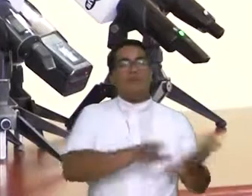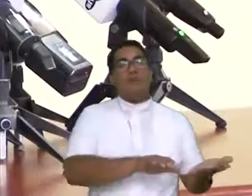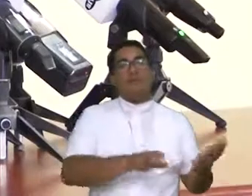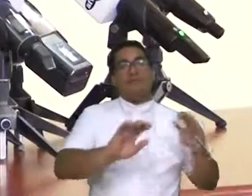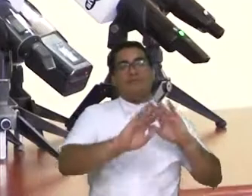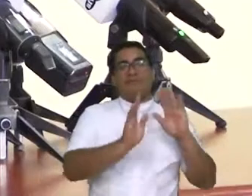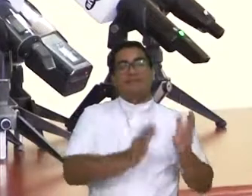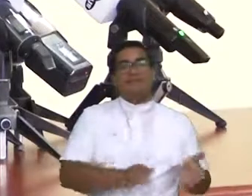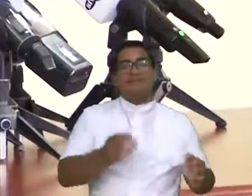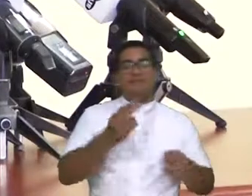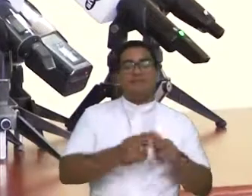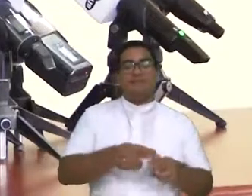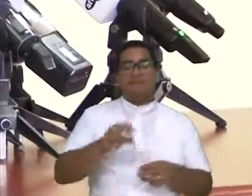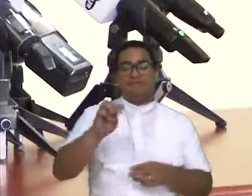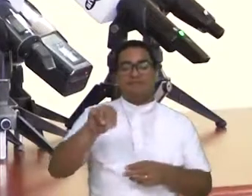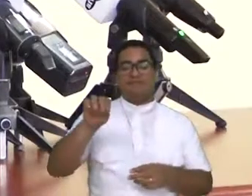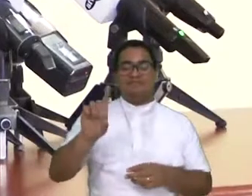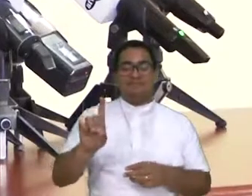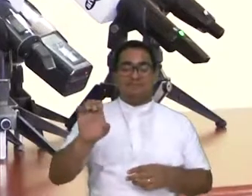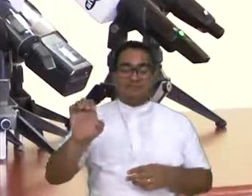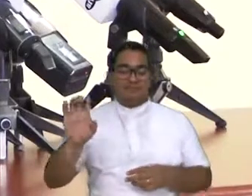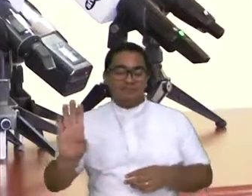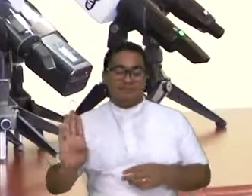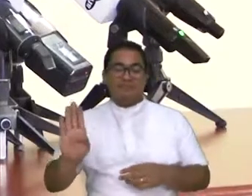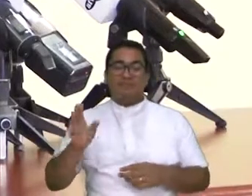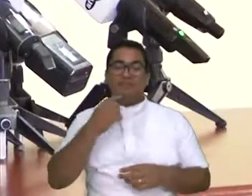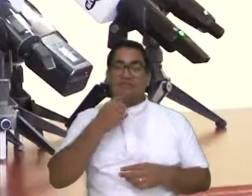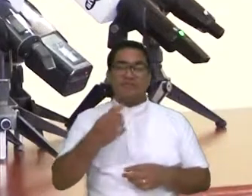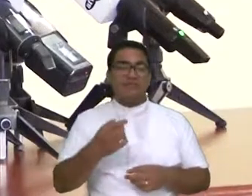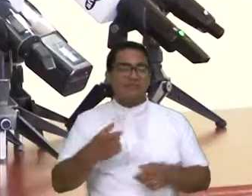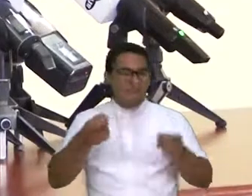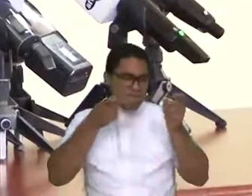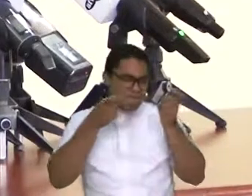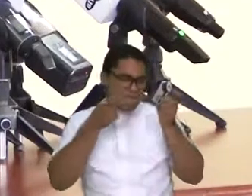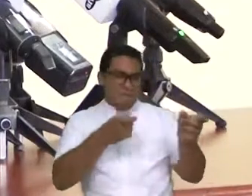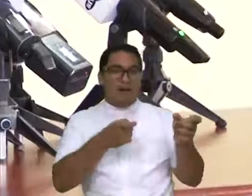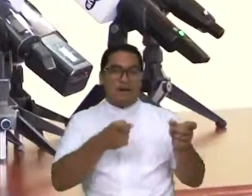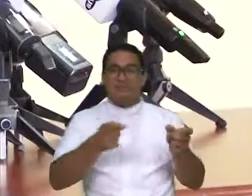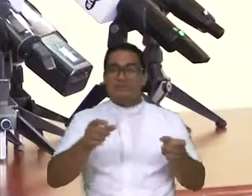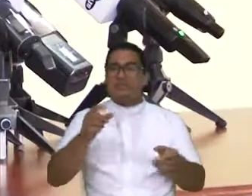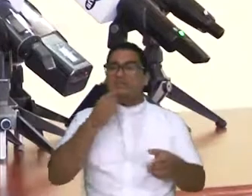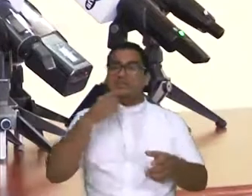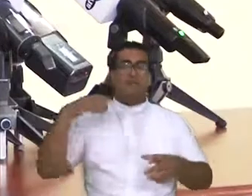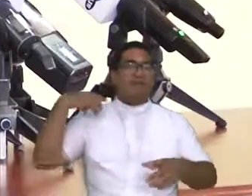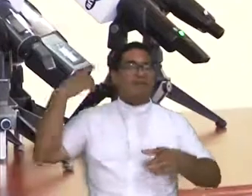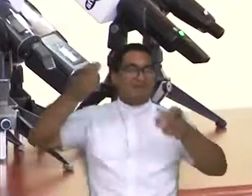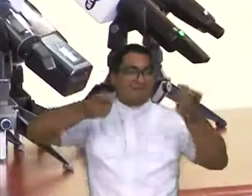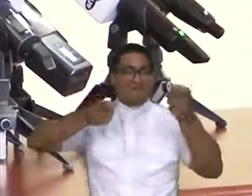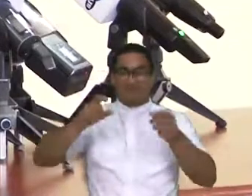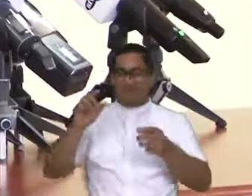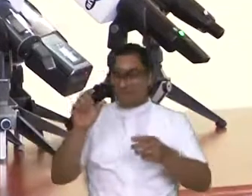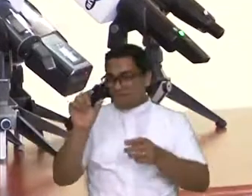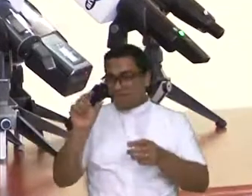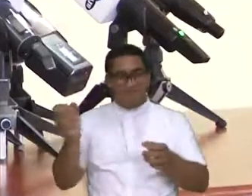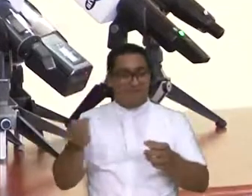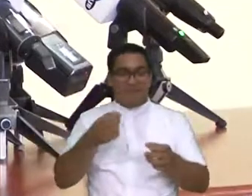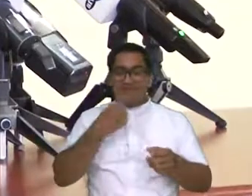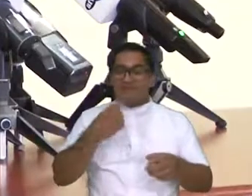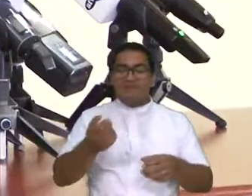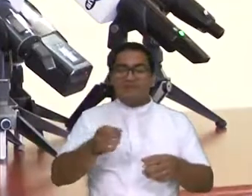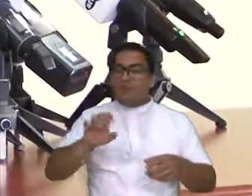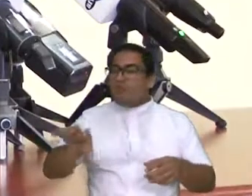iniciales MDGB, con impactos de perdigones de escopetas. Se aplicó técnica